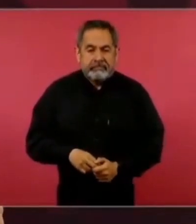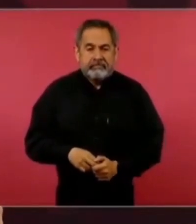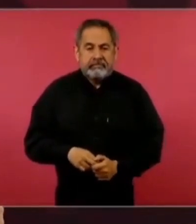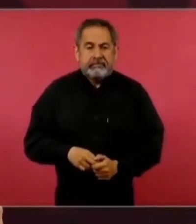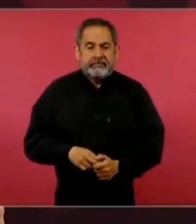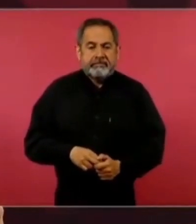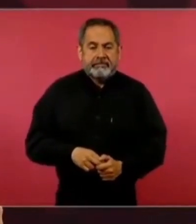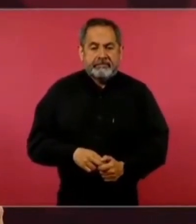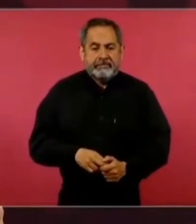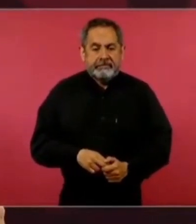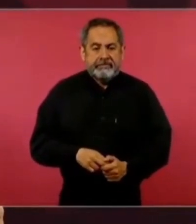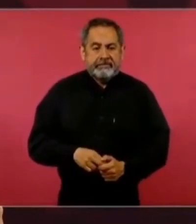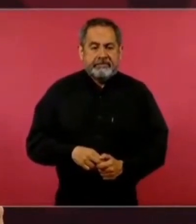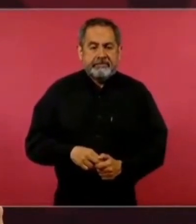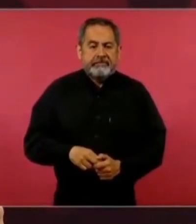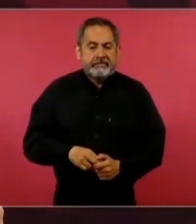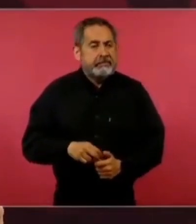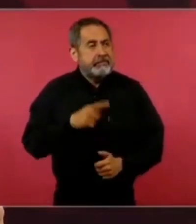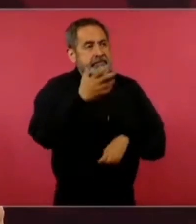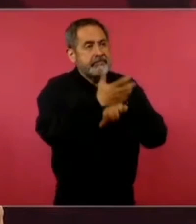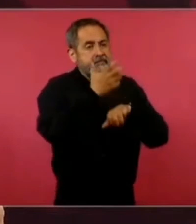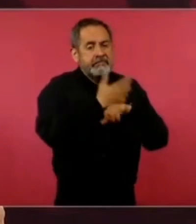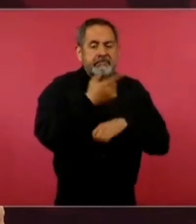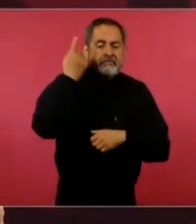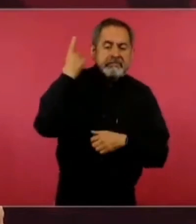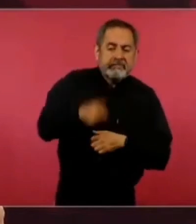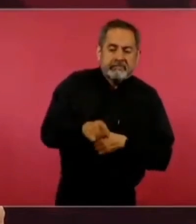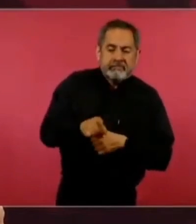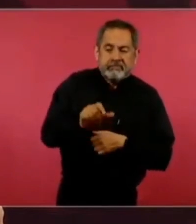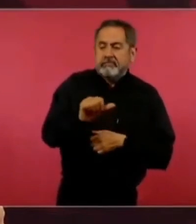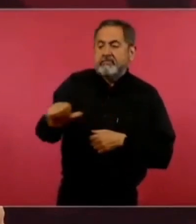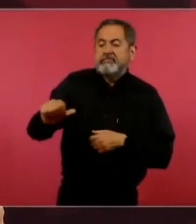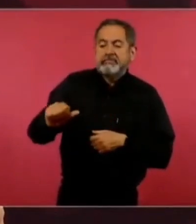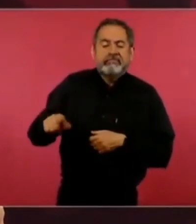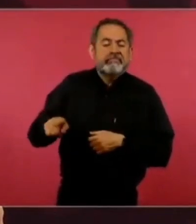ellos daban las órdenes a la Marina.